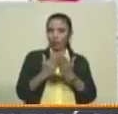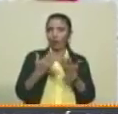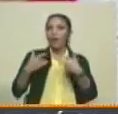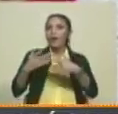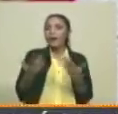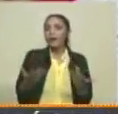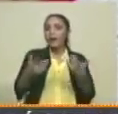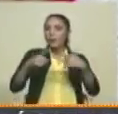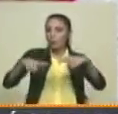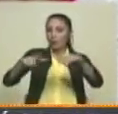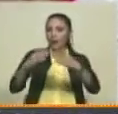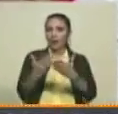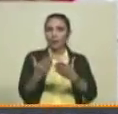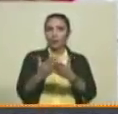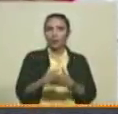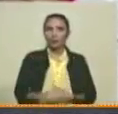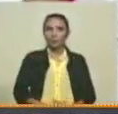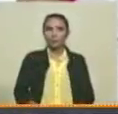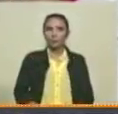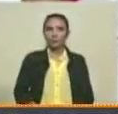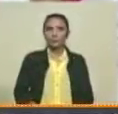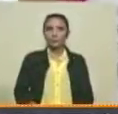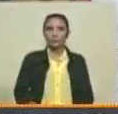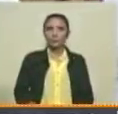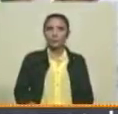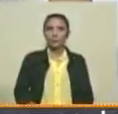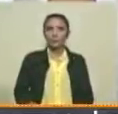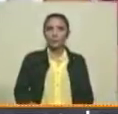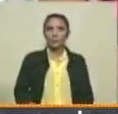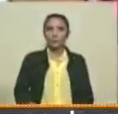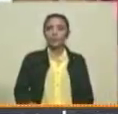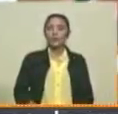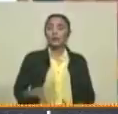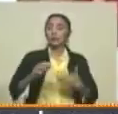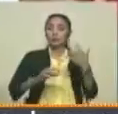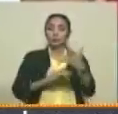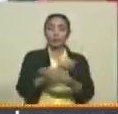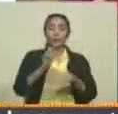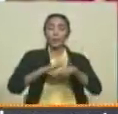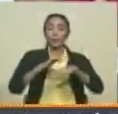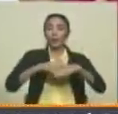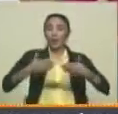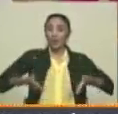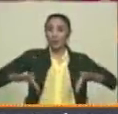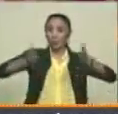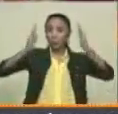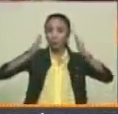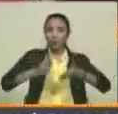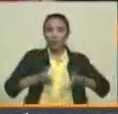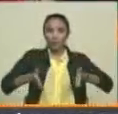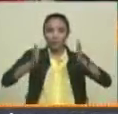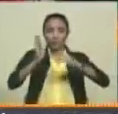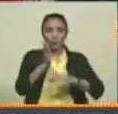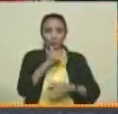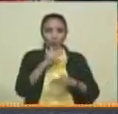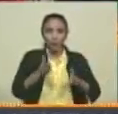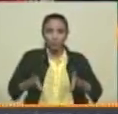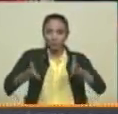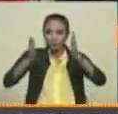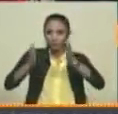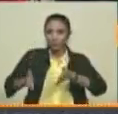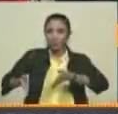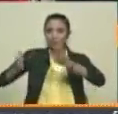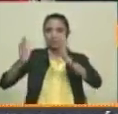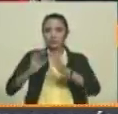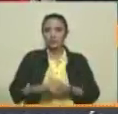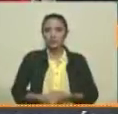del Toro, en La Barraca, que tenemos un conflicto de infraestructura que todavía estamos esperando de hace 2 años que construyan el